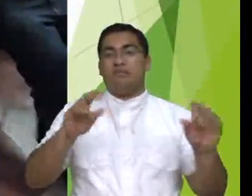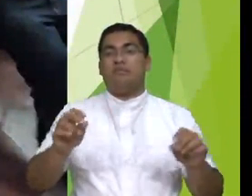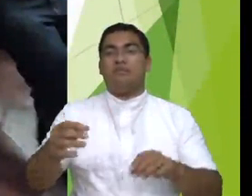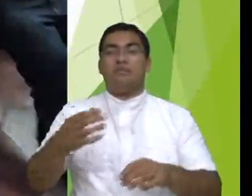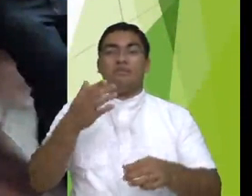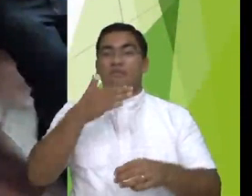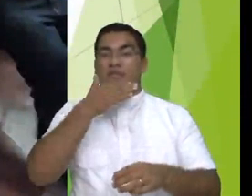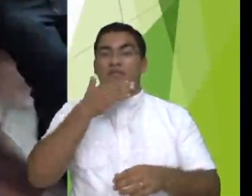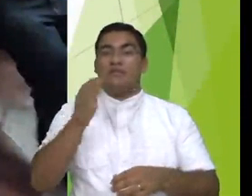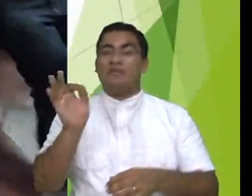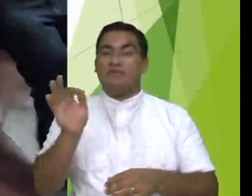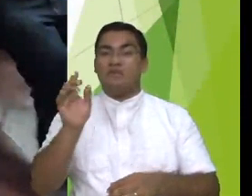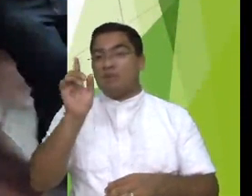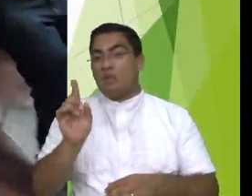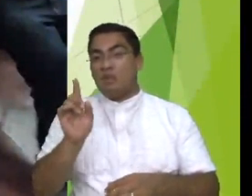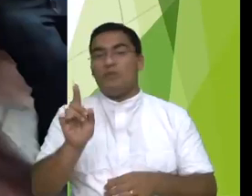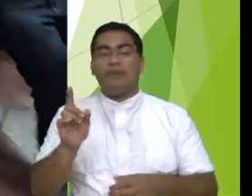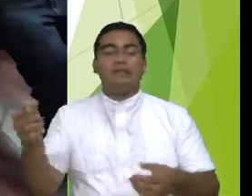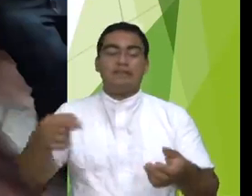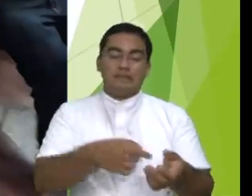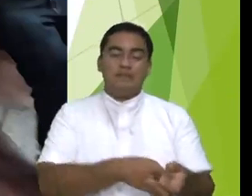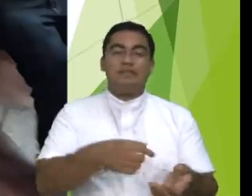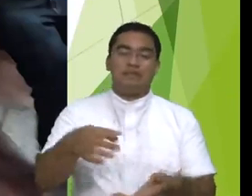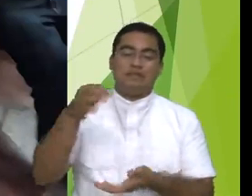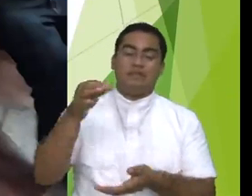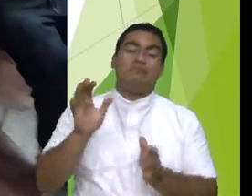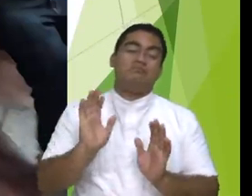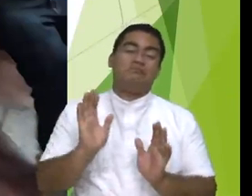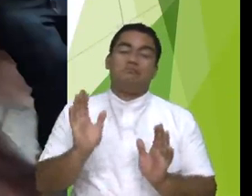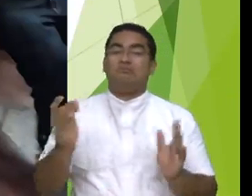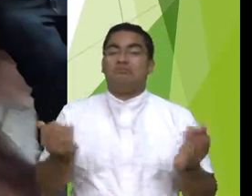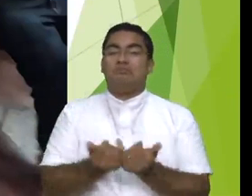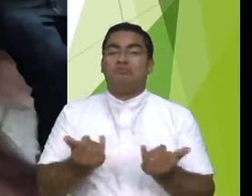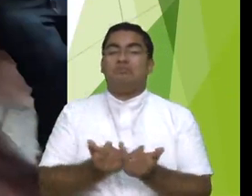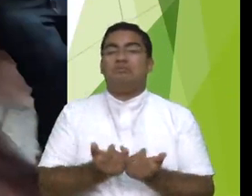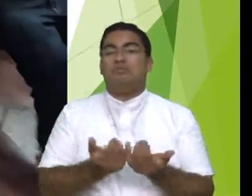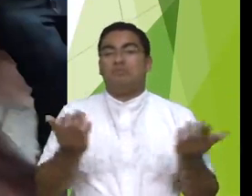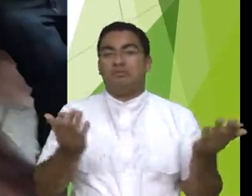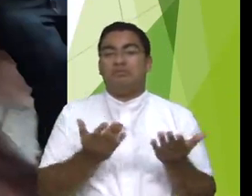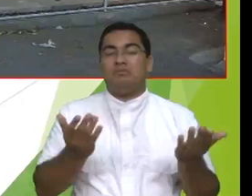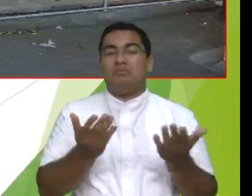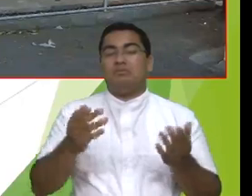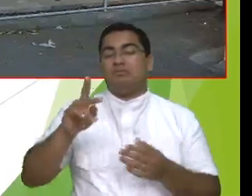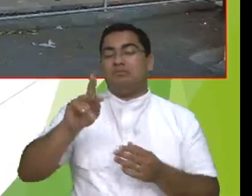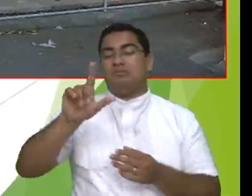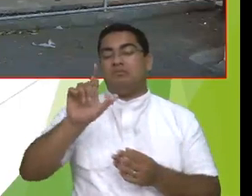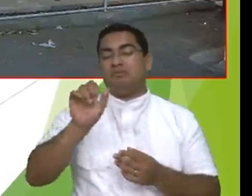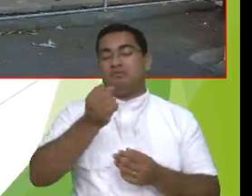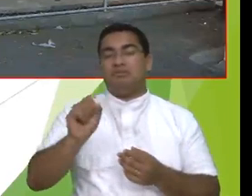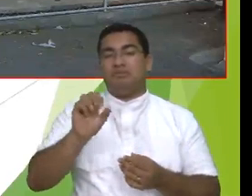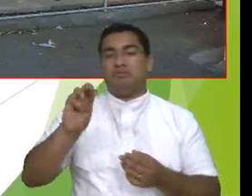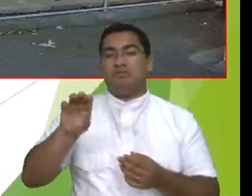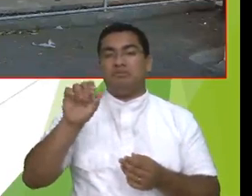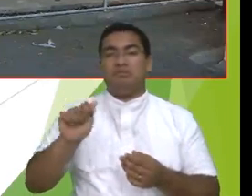ese factor 1 también, ¿ya? Y hay que tratarlo. Entonces, la hemofilia se trata de esta manera, ¿verdad? Con plasma, con